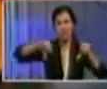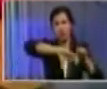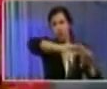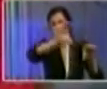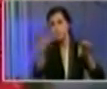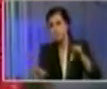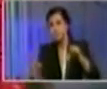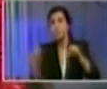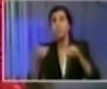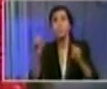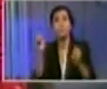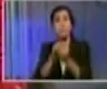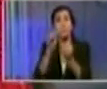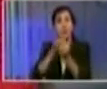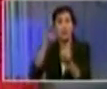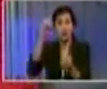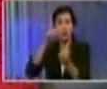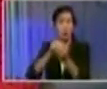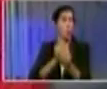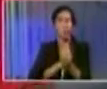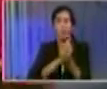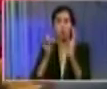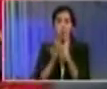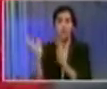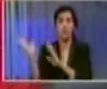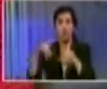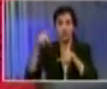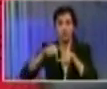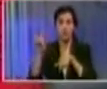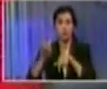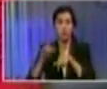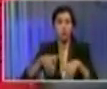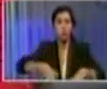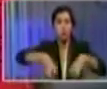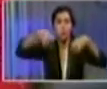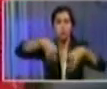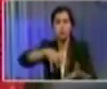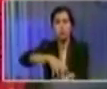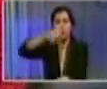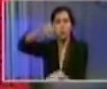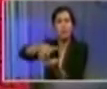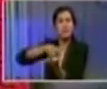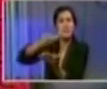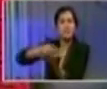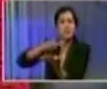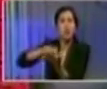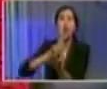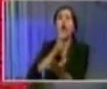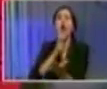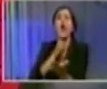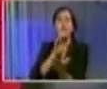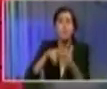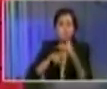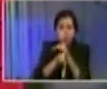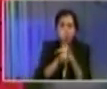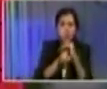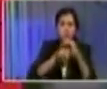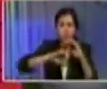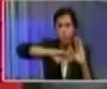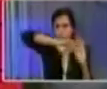tecnología que llegue a Venezuela para sacar el oro, Venezuela va a certificar las reservas de